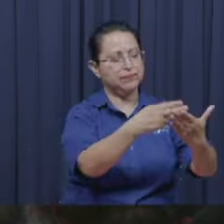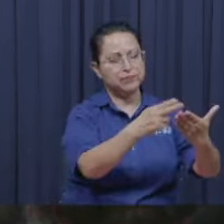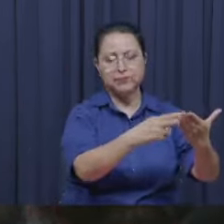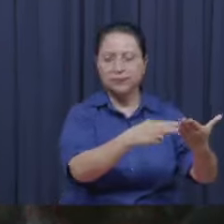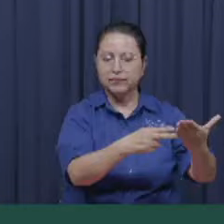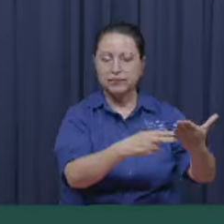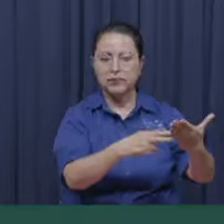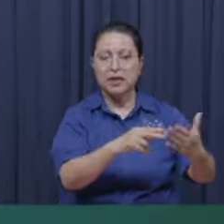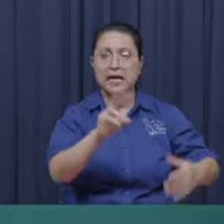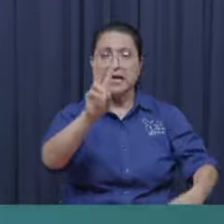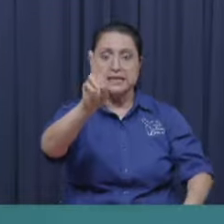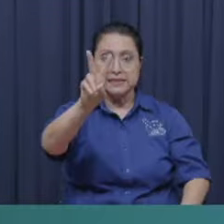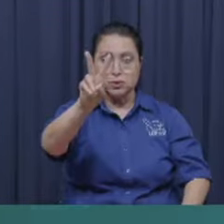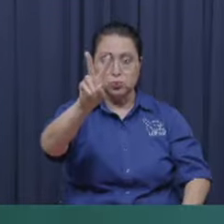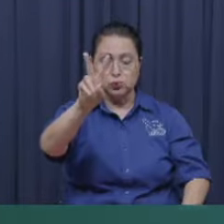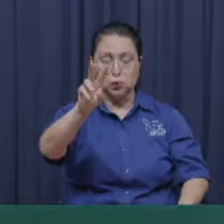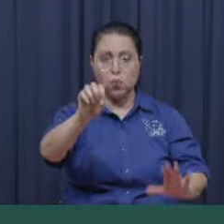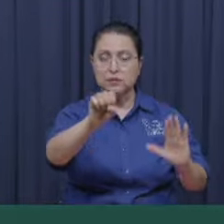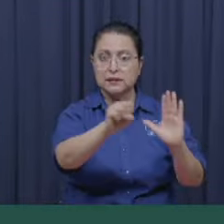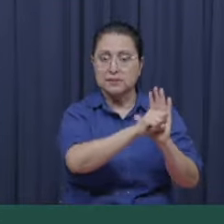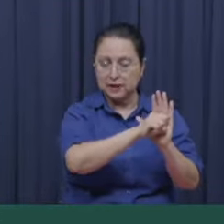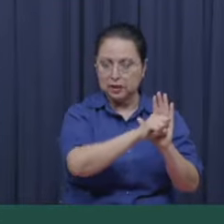Cuando abrió el segundo sello,